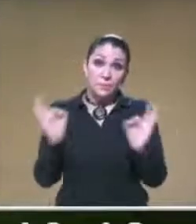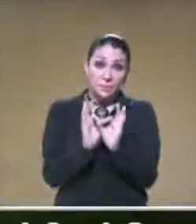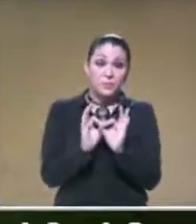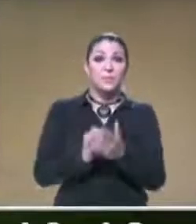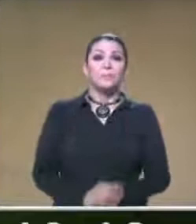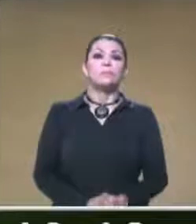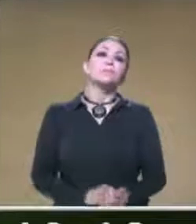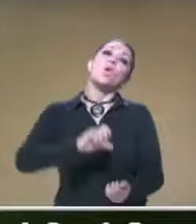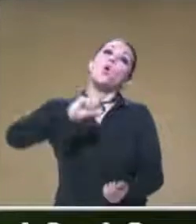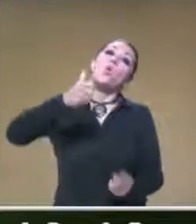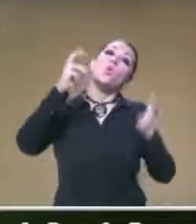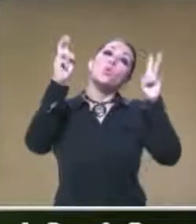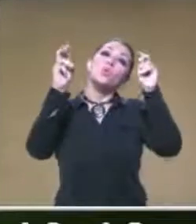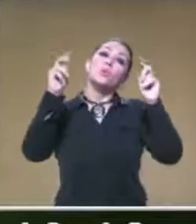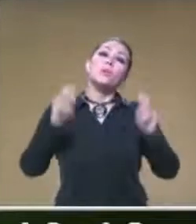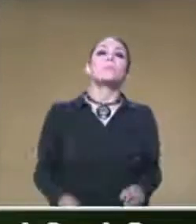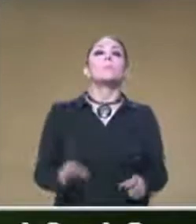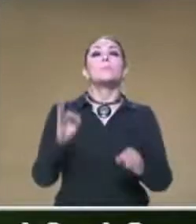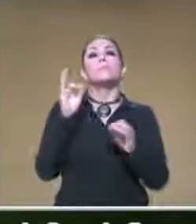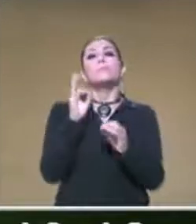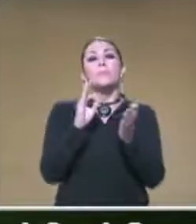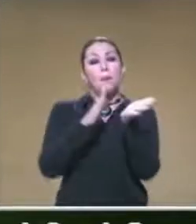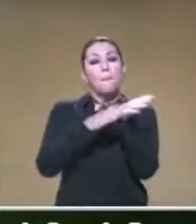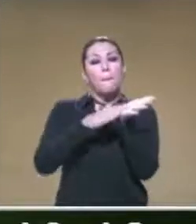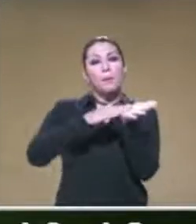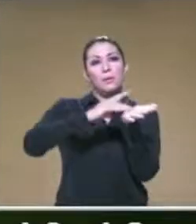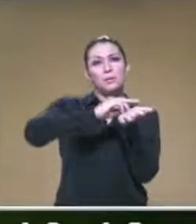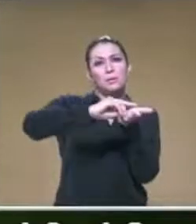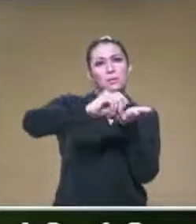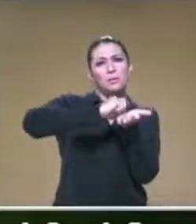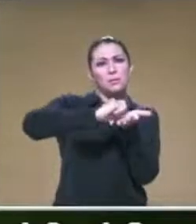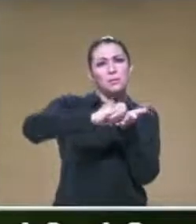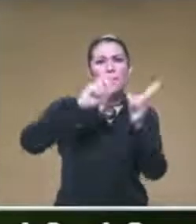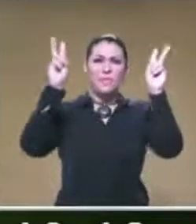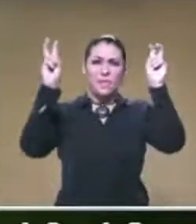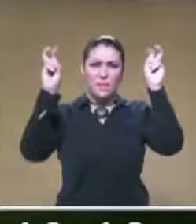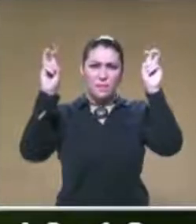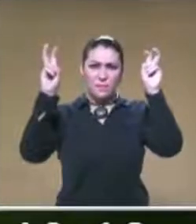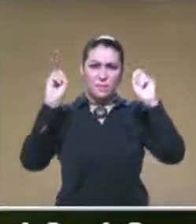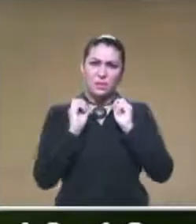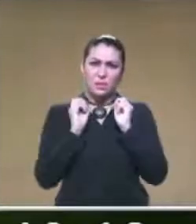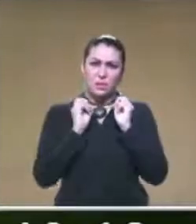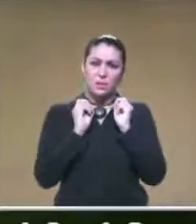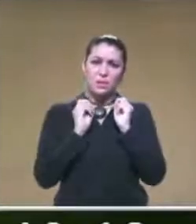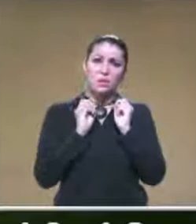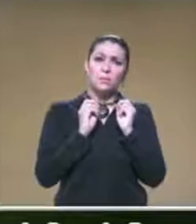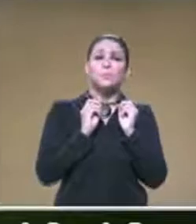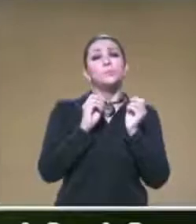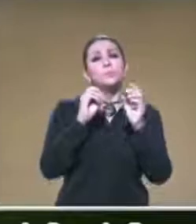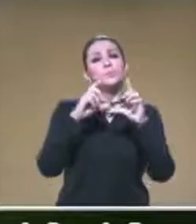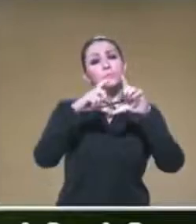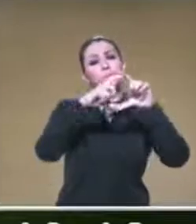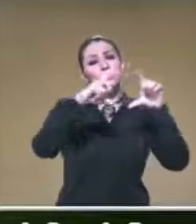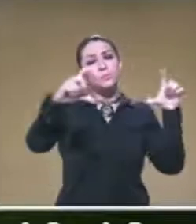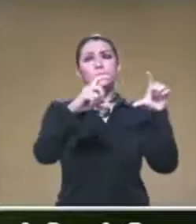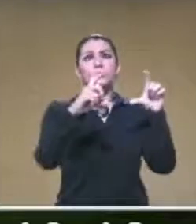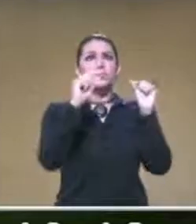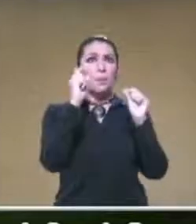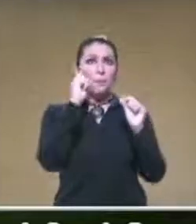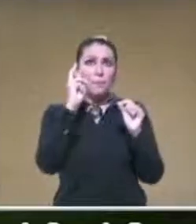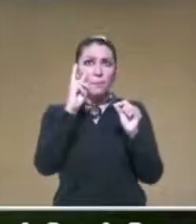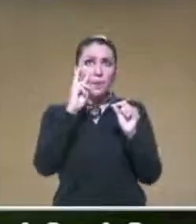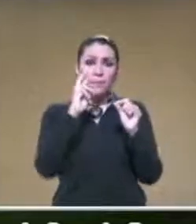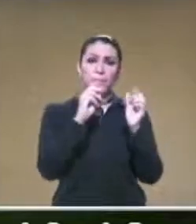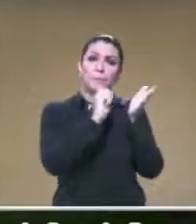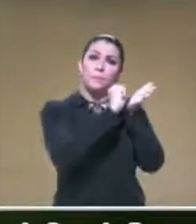fichas temáticas. Las fichas temáticas pueden o no tener imágenes. Una ficha temática es como la que puedes ver en la pantalla